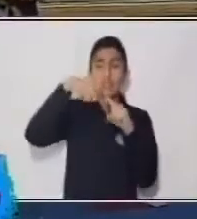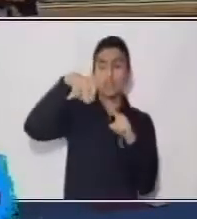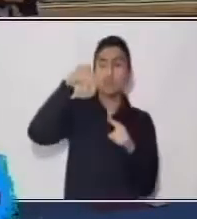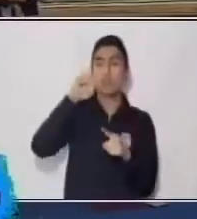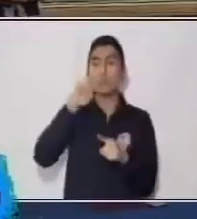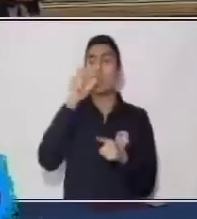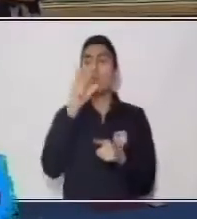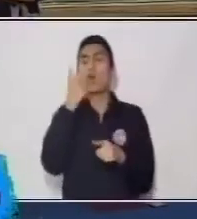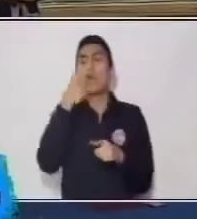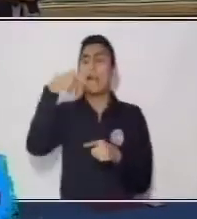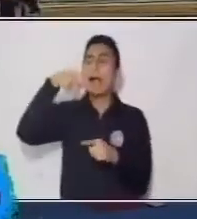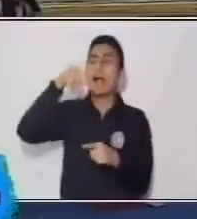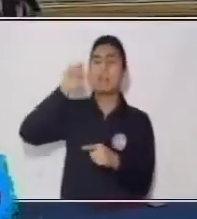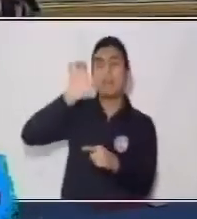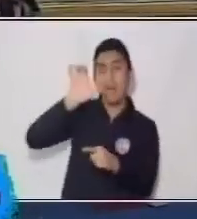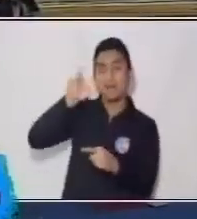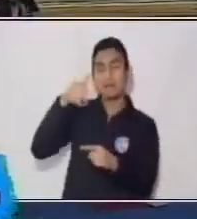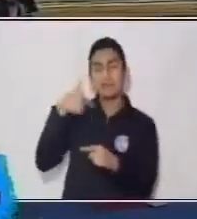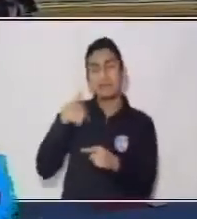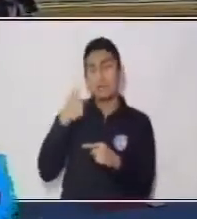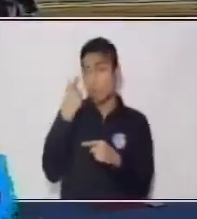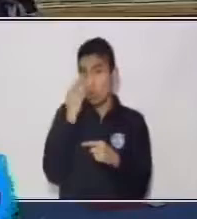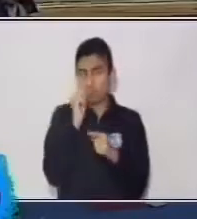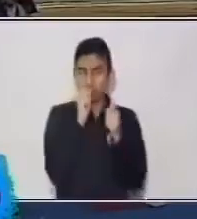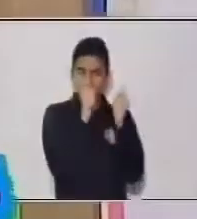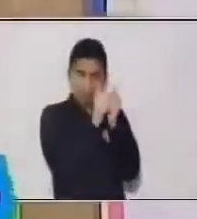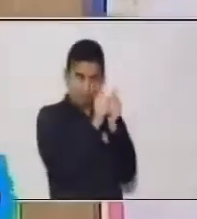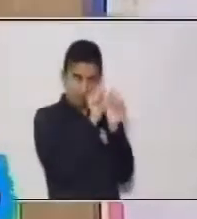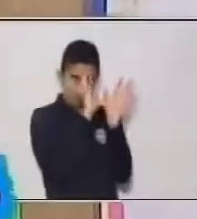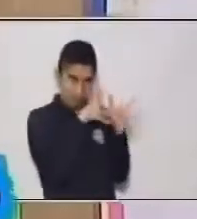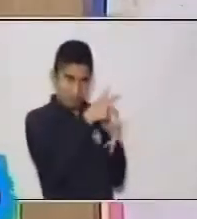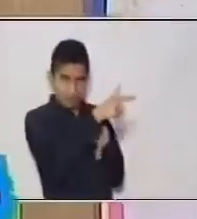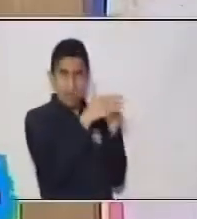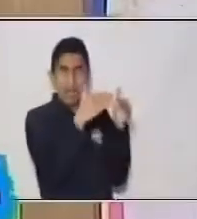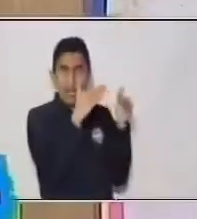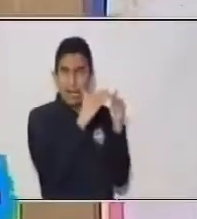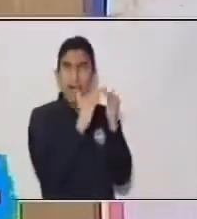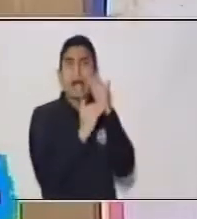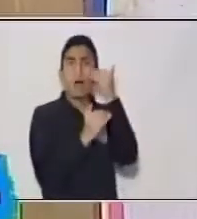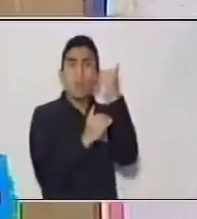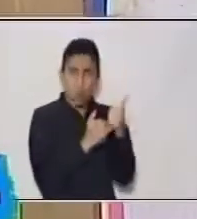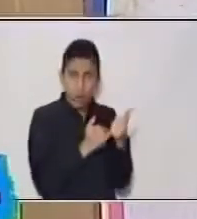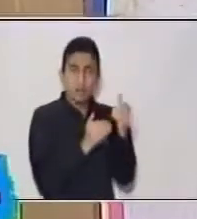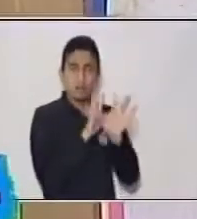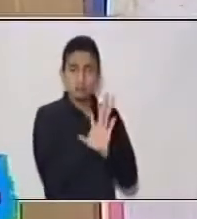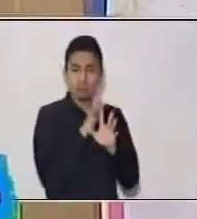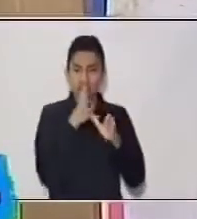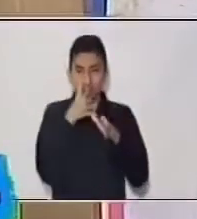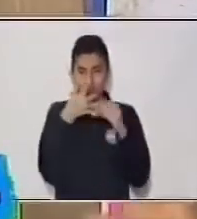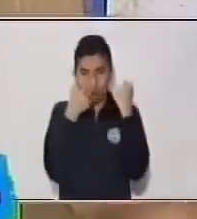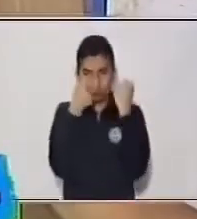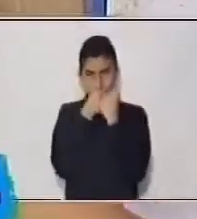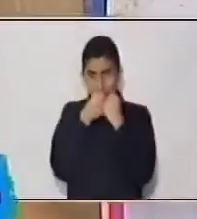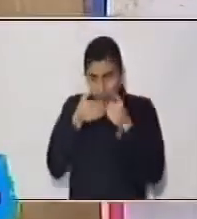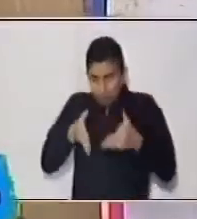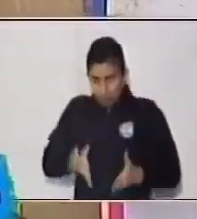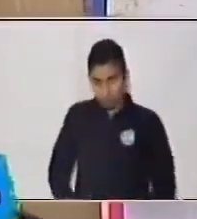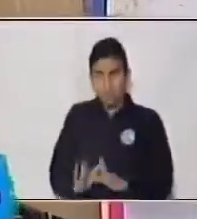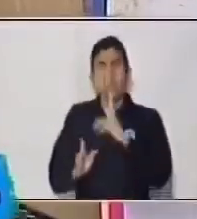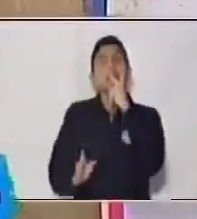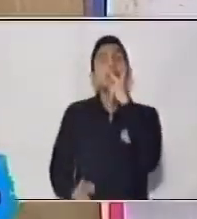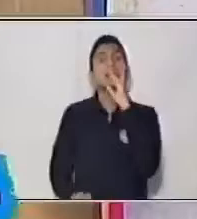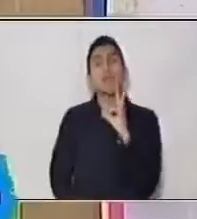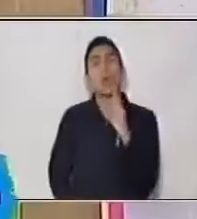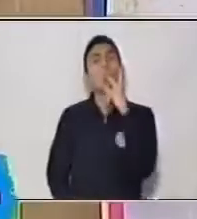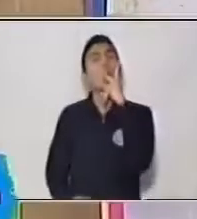Entonces ella va y ahí se queda con la abuela Ixmucané y crecen sus hijos. En esta imagen vas a poder ver a